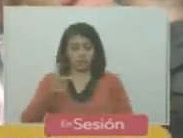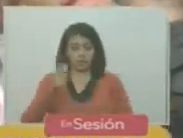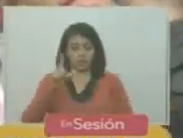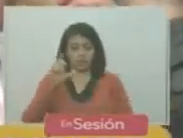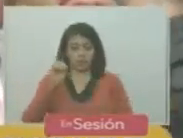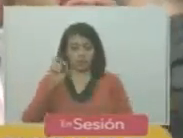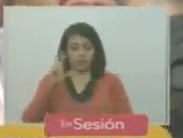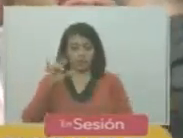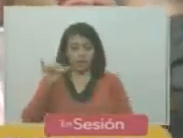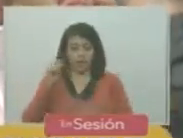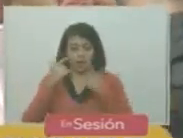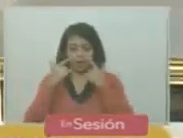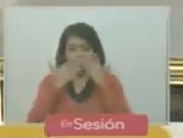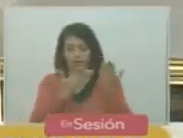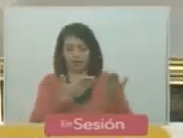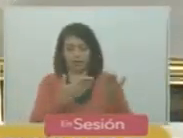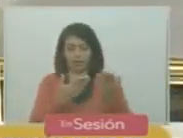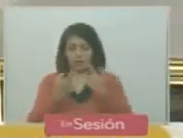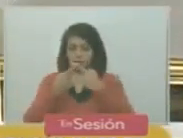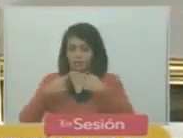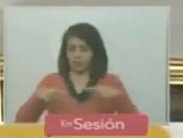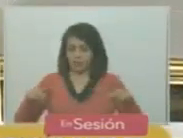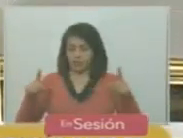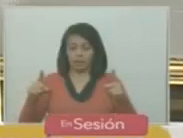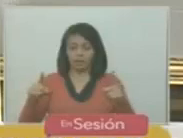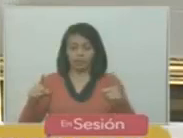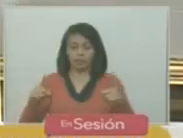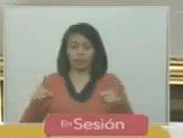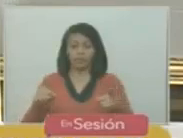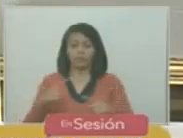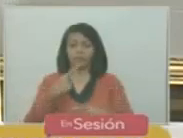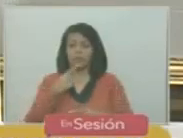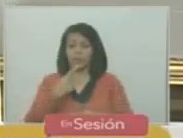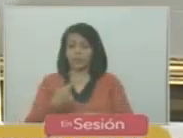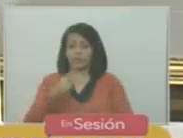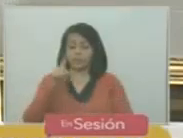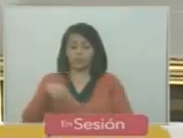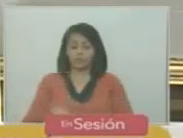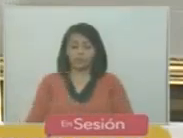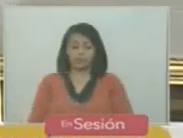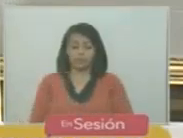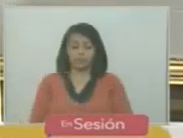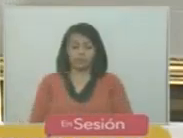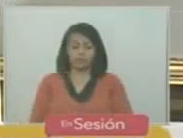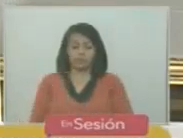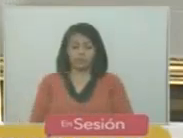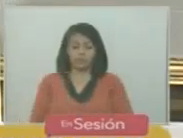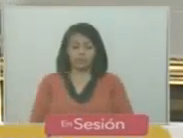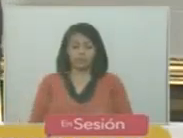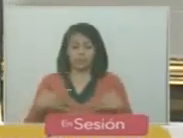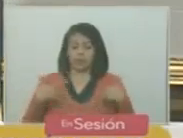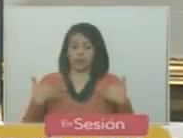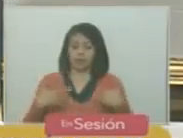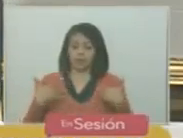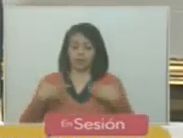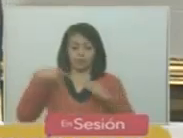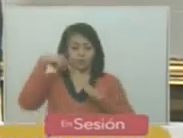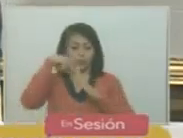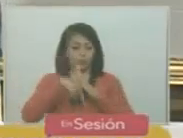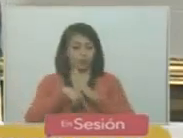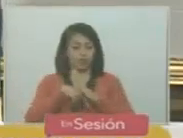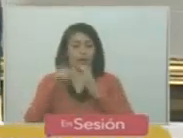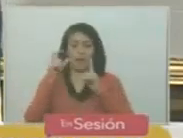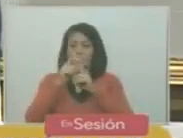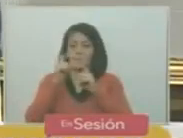Castillo de Durán. Y bastaría con decir que en la emoción y la profundidad de